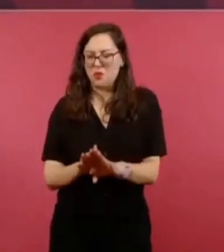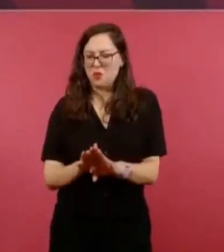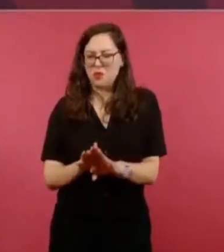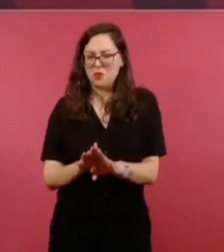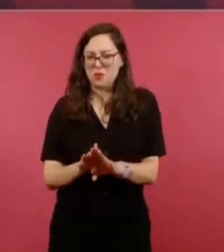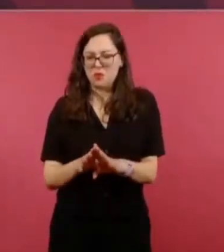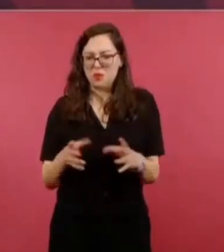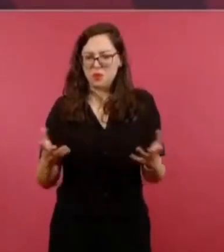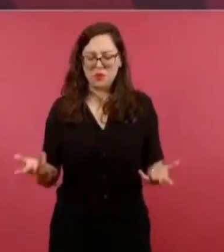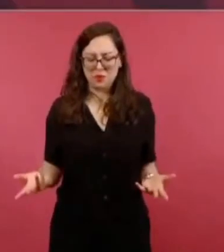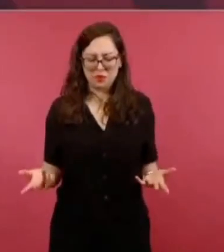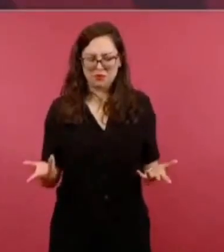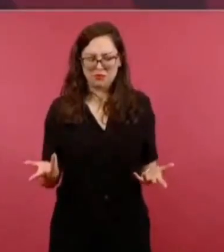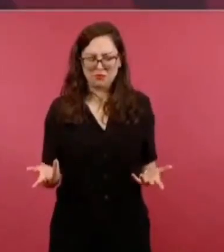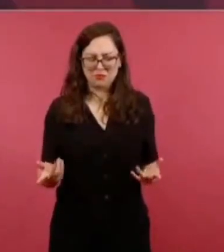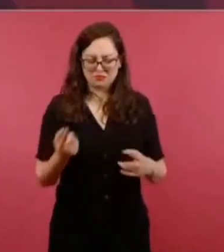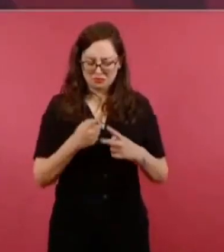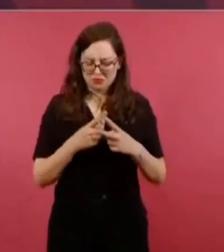O lo hacen